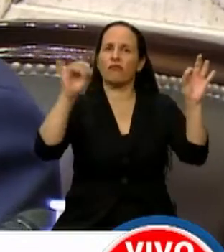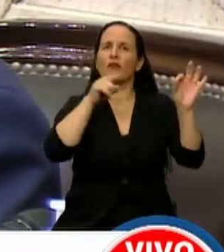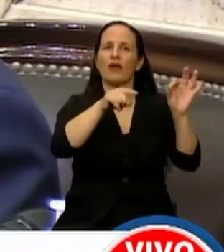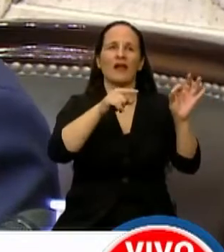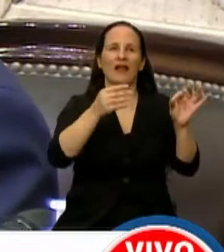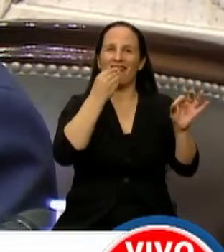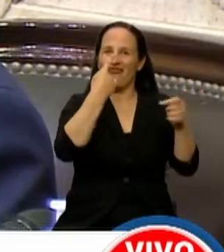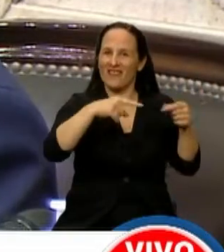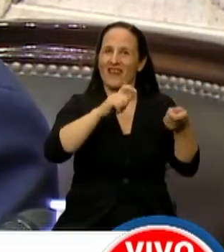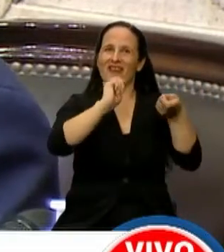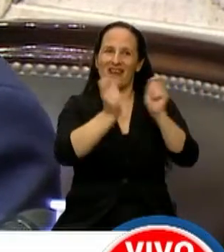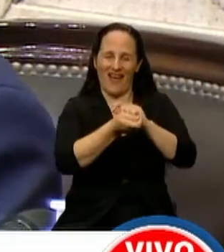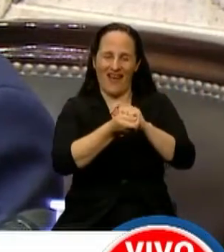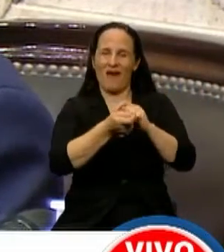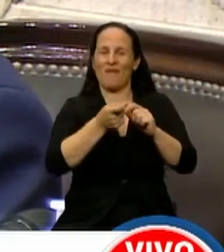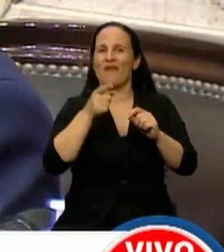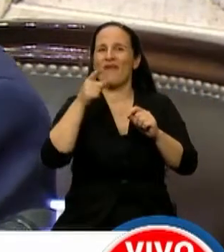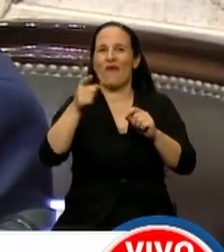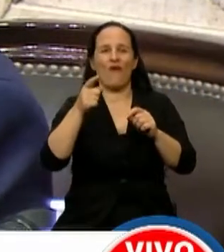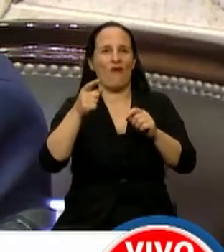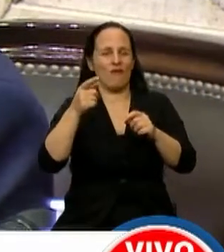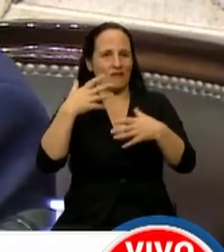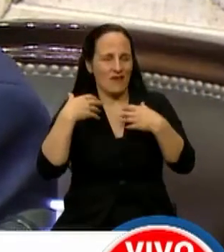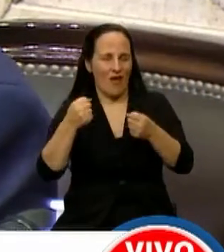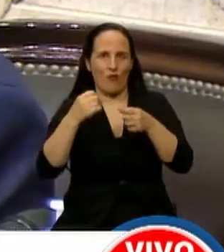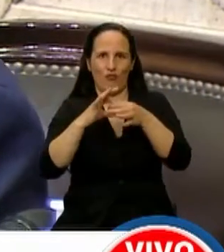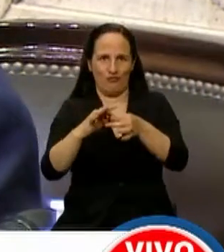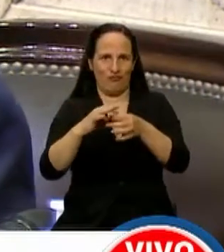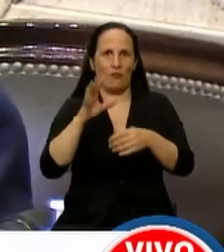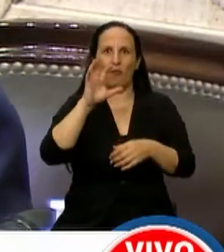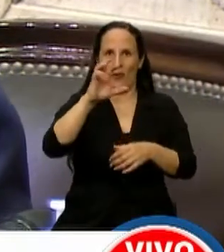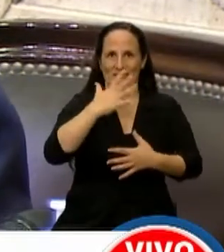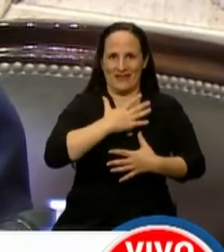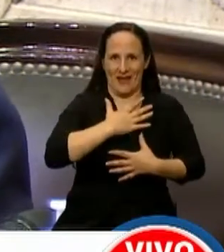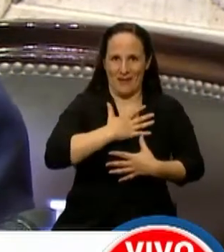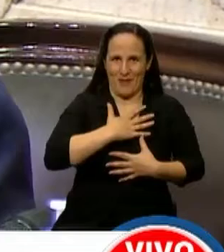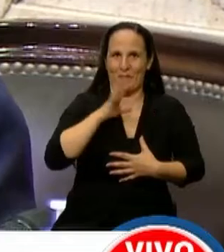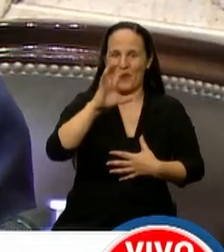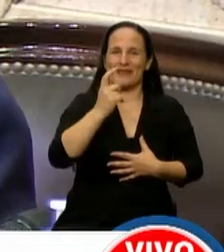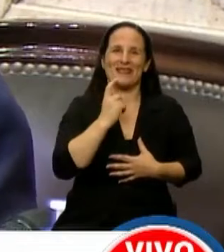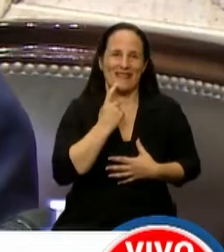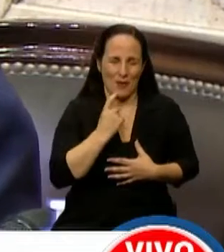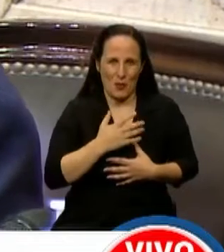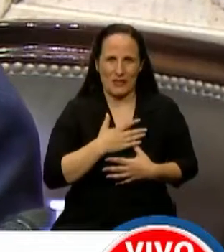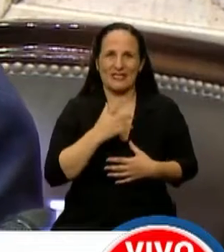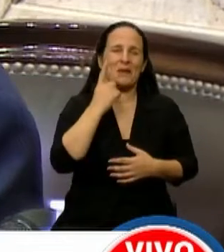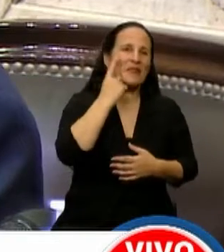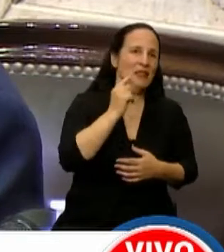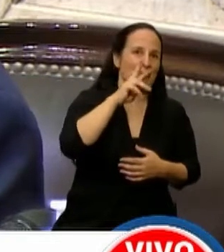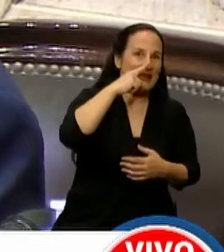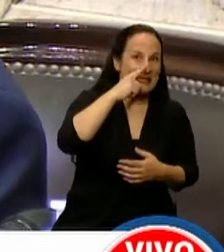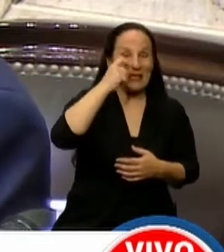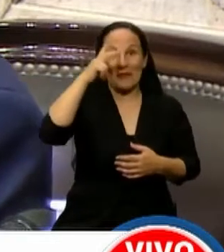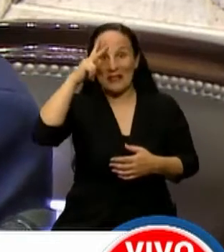Hábitos, Nutrición y Salud. Esto se realizará en mi provincia, en la provincia de San Luis, los días 27,